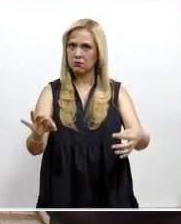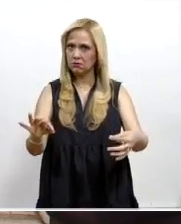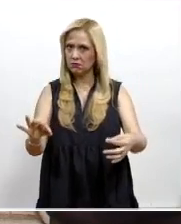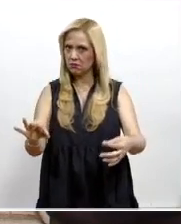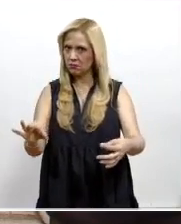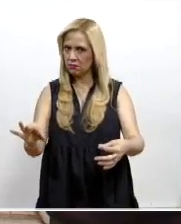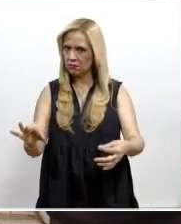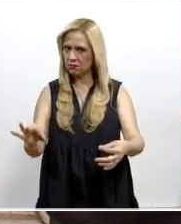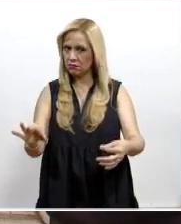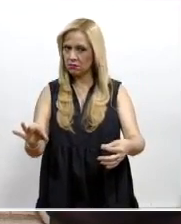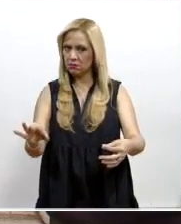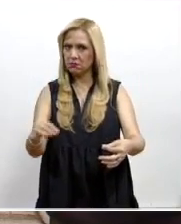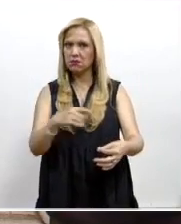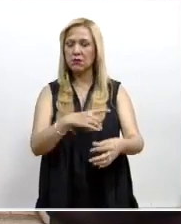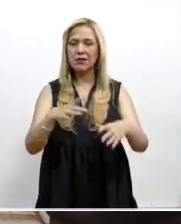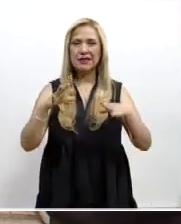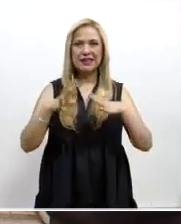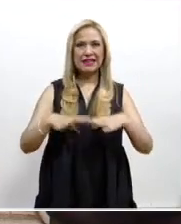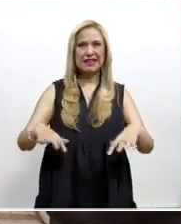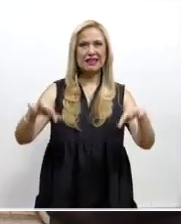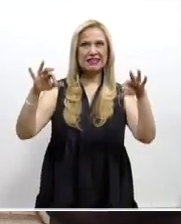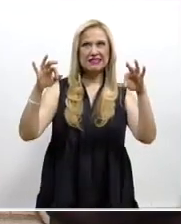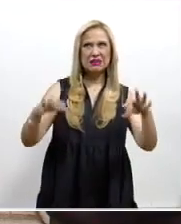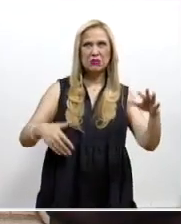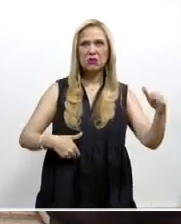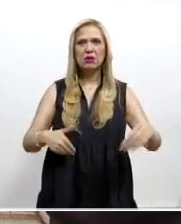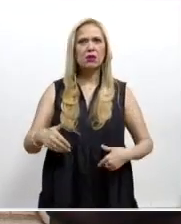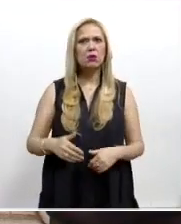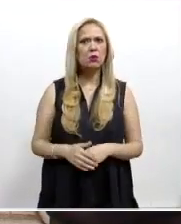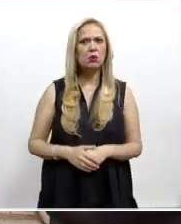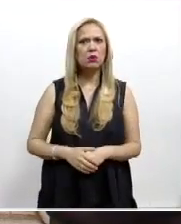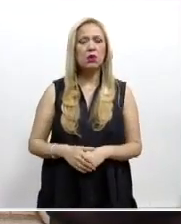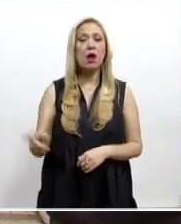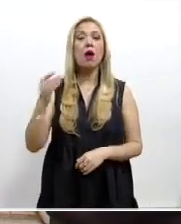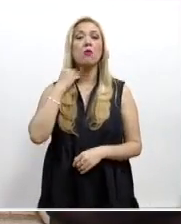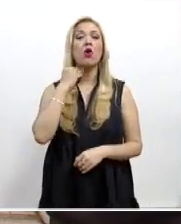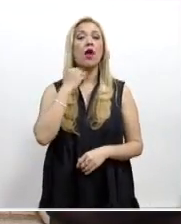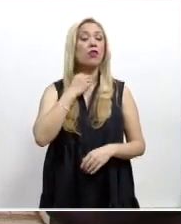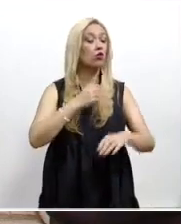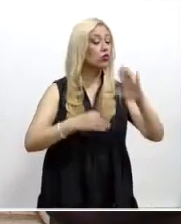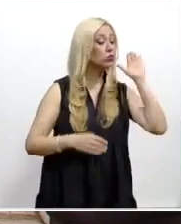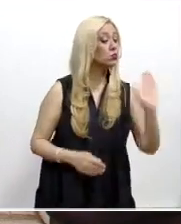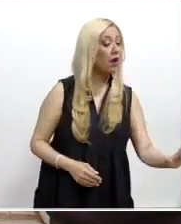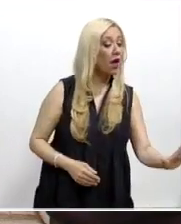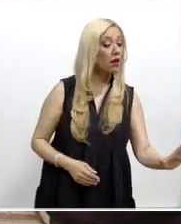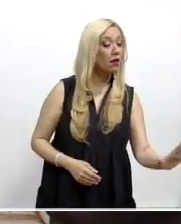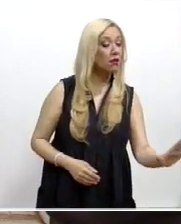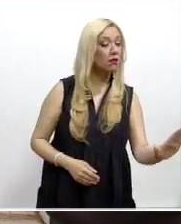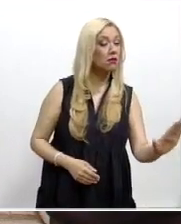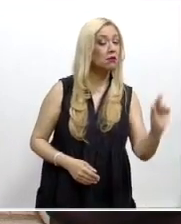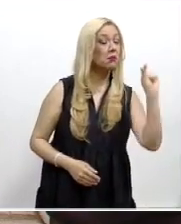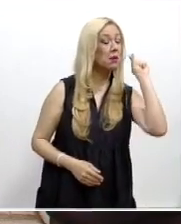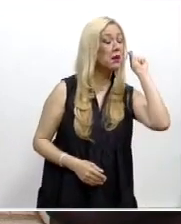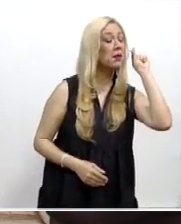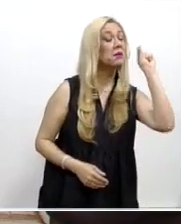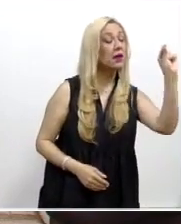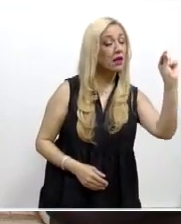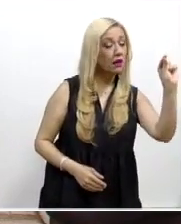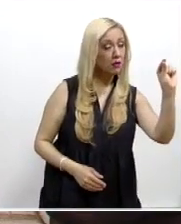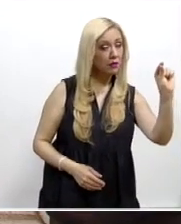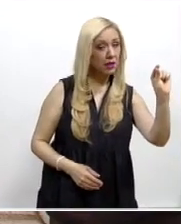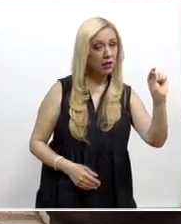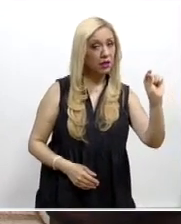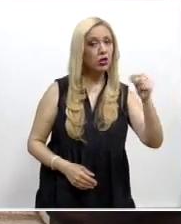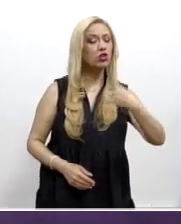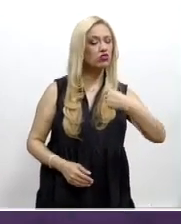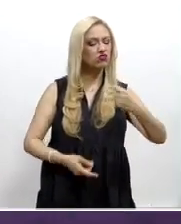sentía incómoda, y de pronto la interrumpe su abogado y le dice, a ver, permíteme, porque